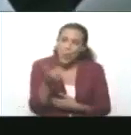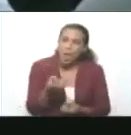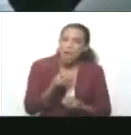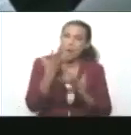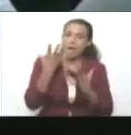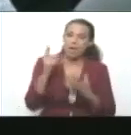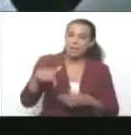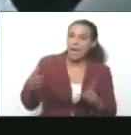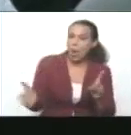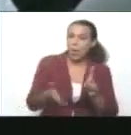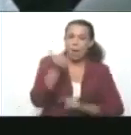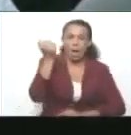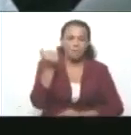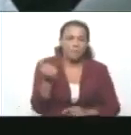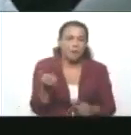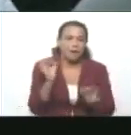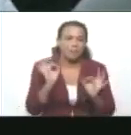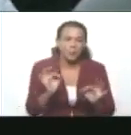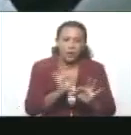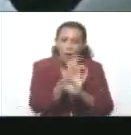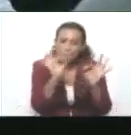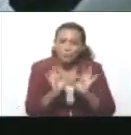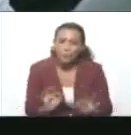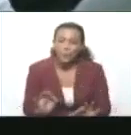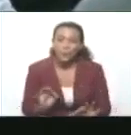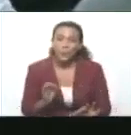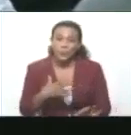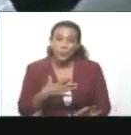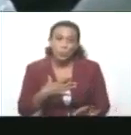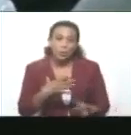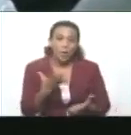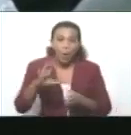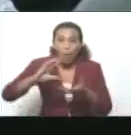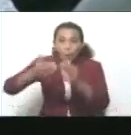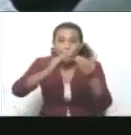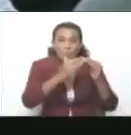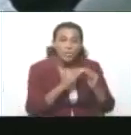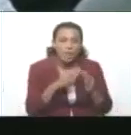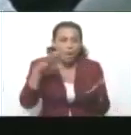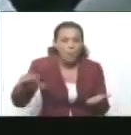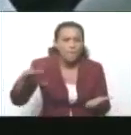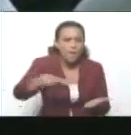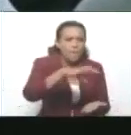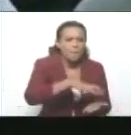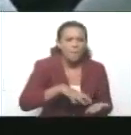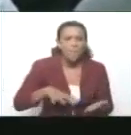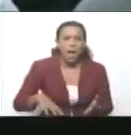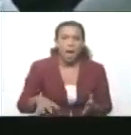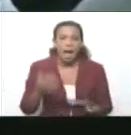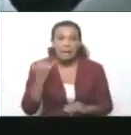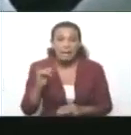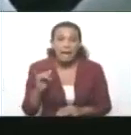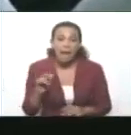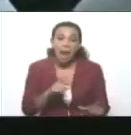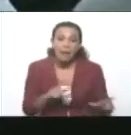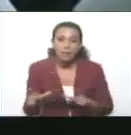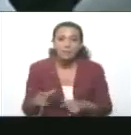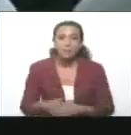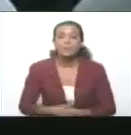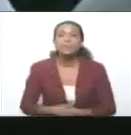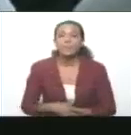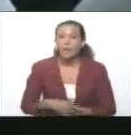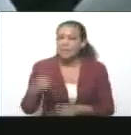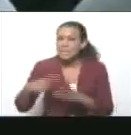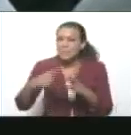aquí encontramos muchas comunidades y núcleos diferentes, con músicas diferentes, personas